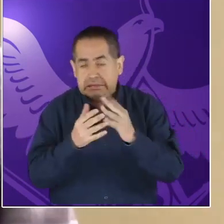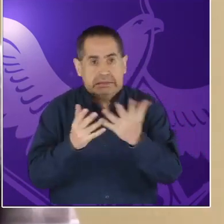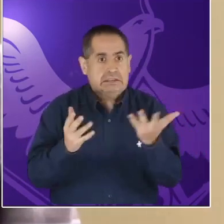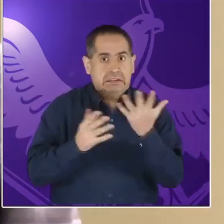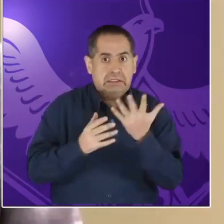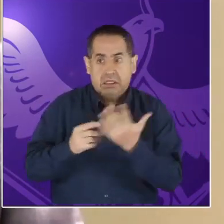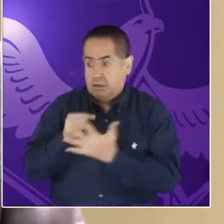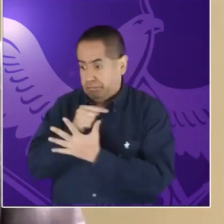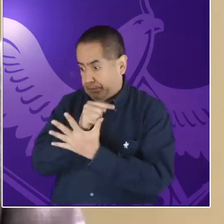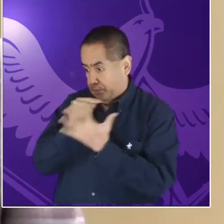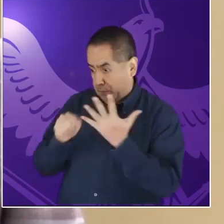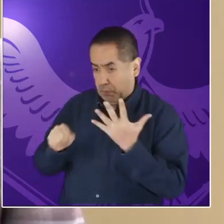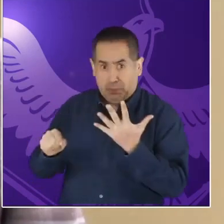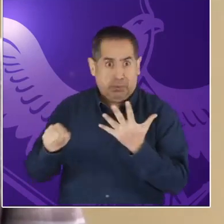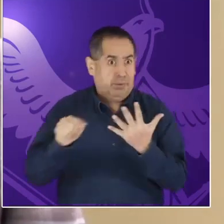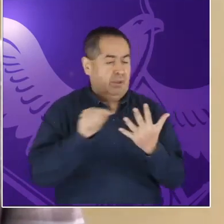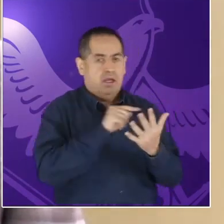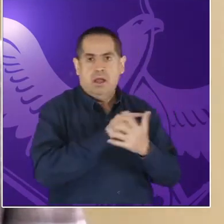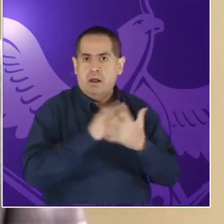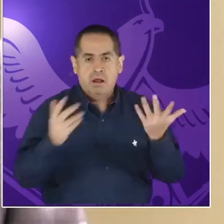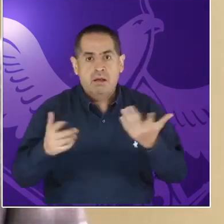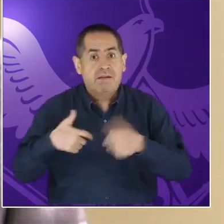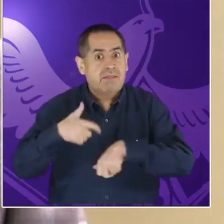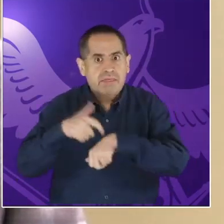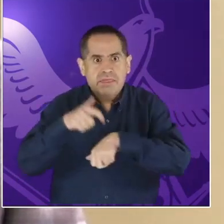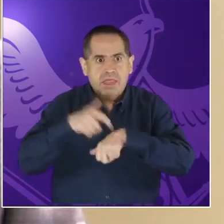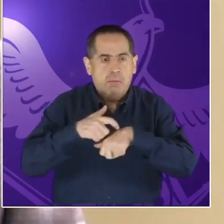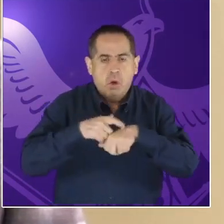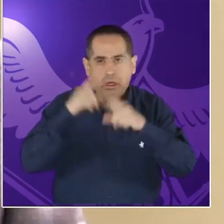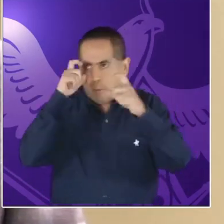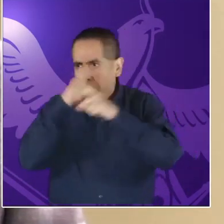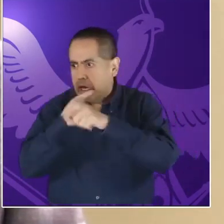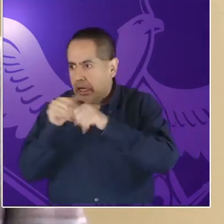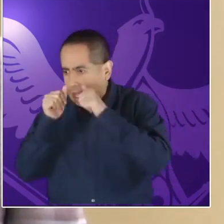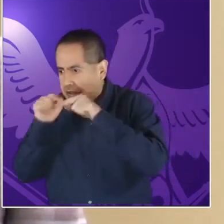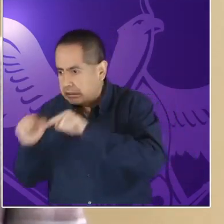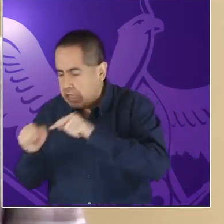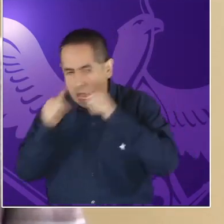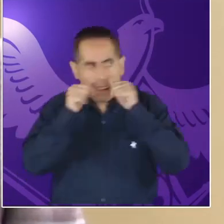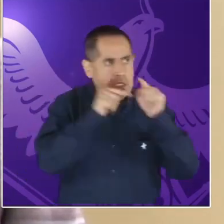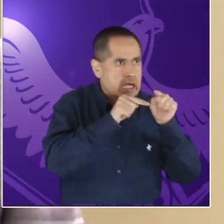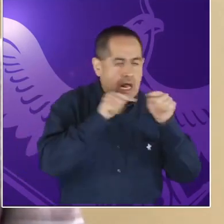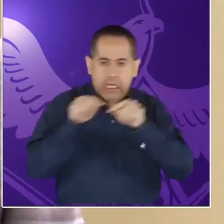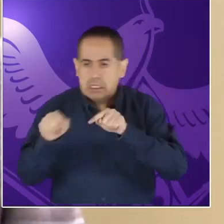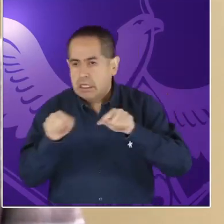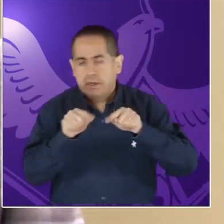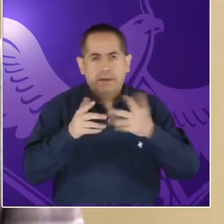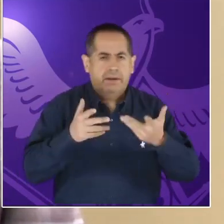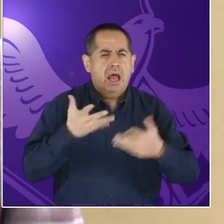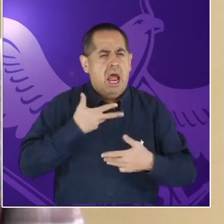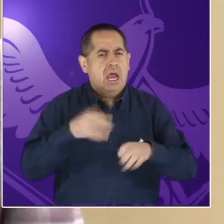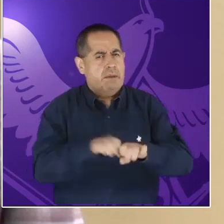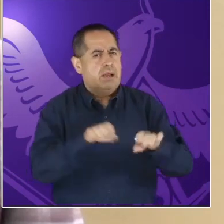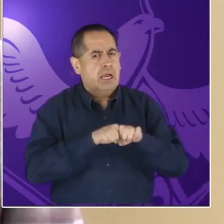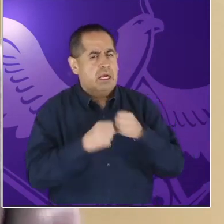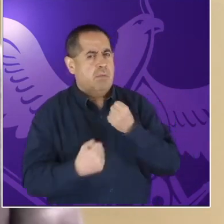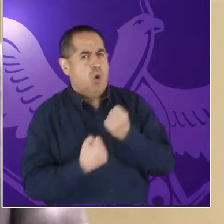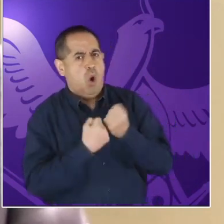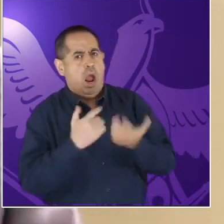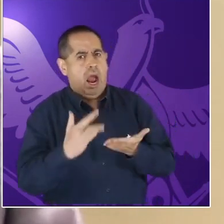además, investigador nacional. Entonces las jornadas se van haciendo complejas. Tengo un